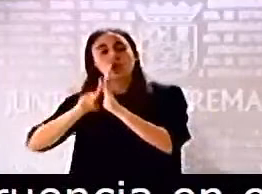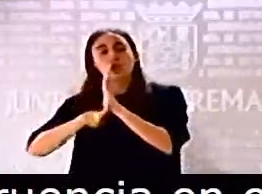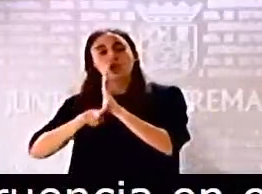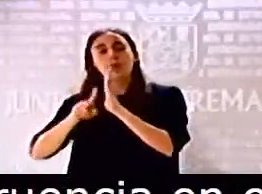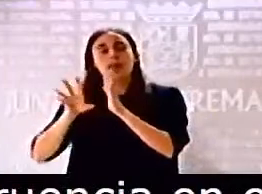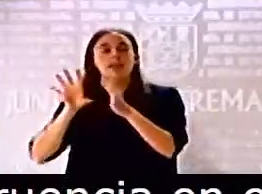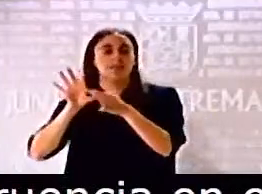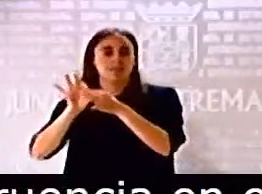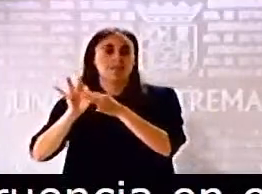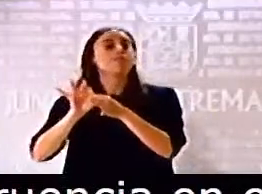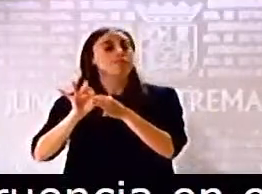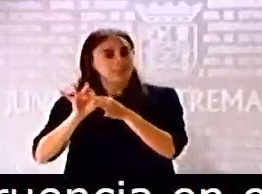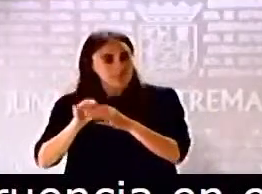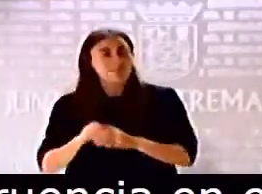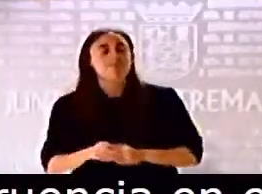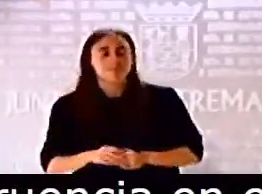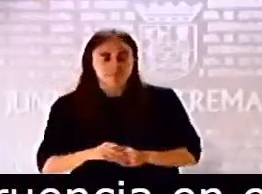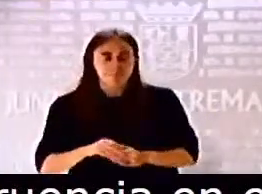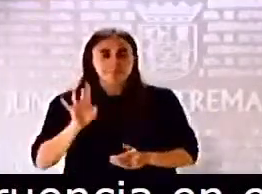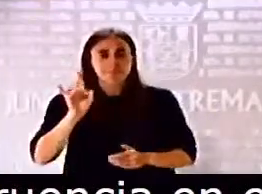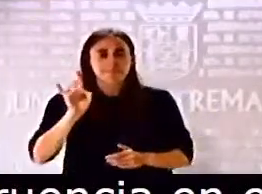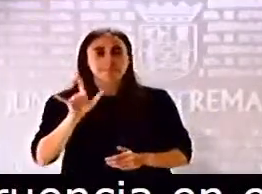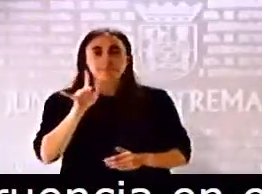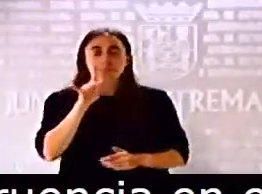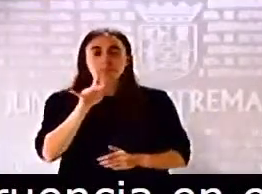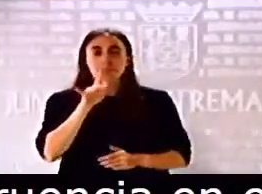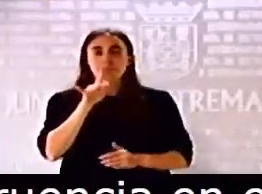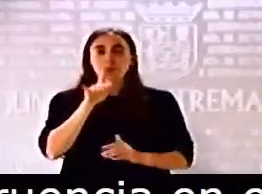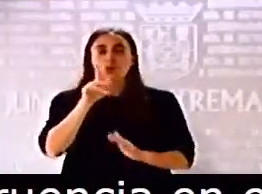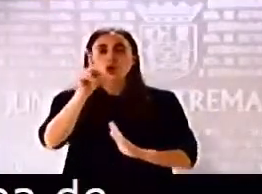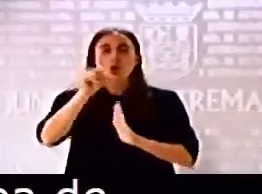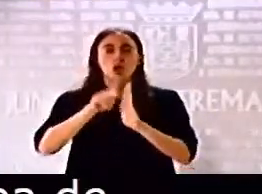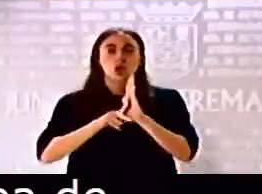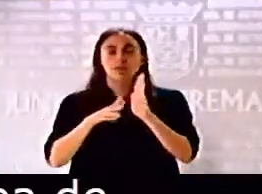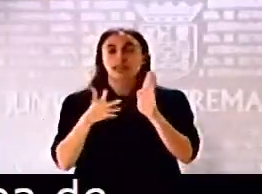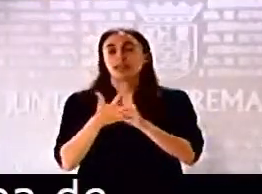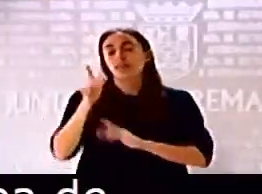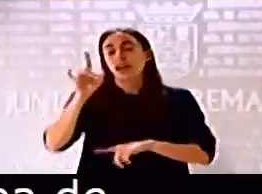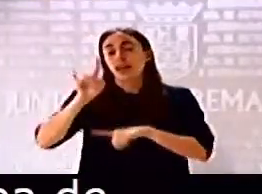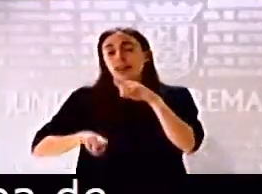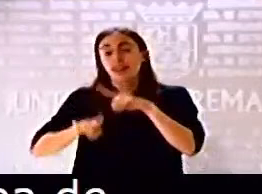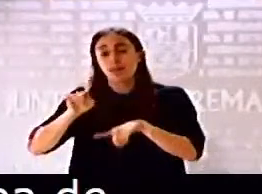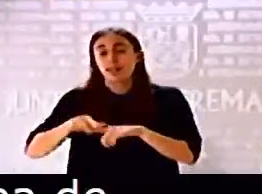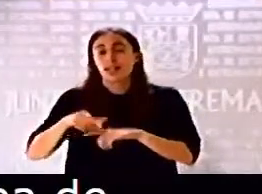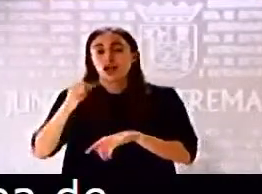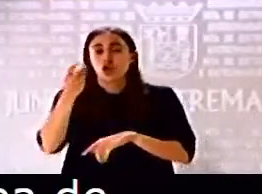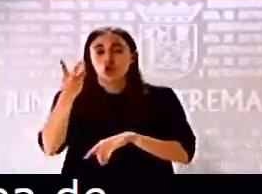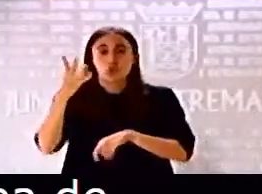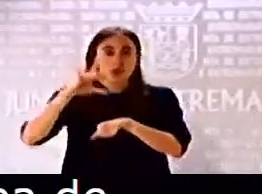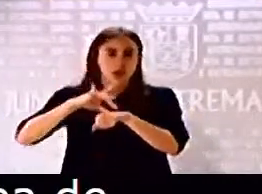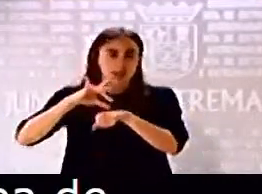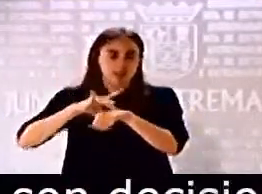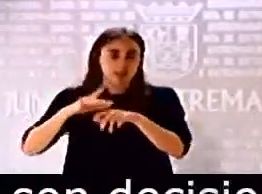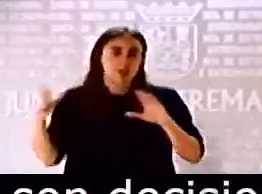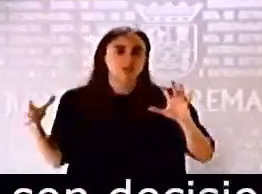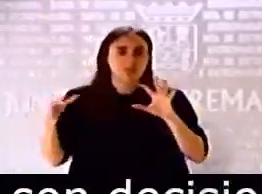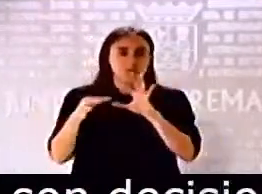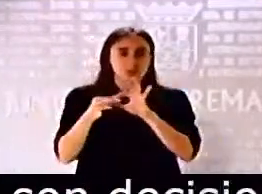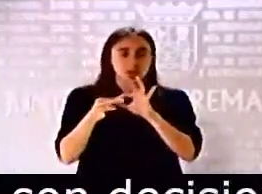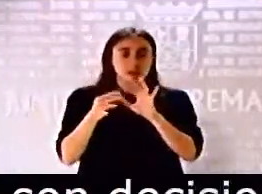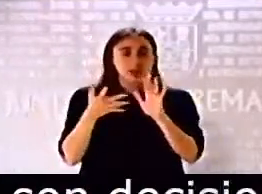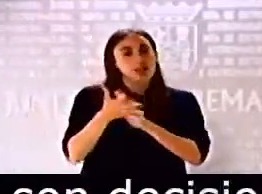Es que la línea de congruencia en la toma de decisiones son decisiones epidemiológicas, son decisiones